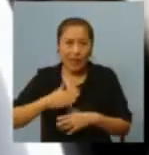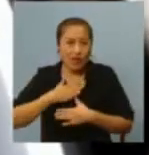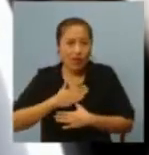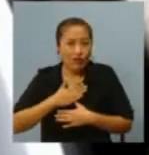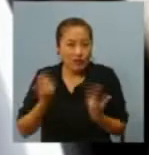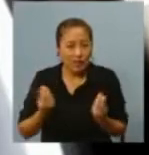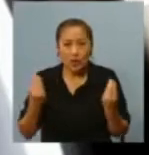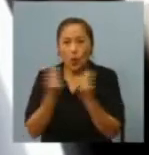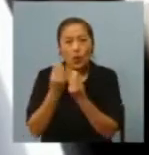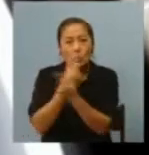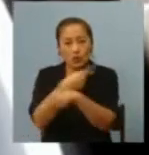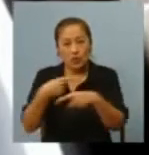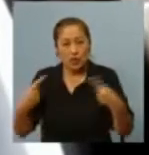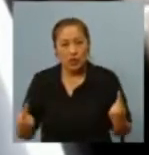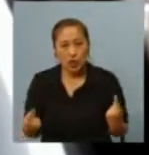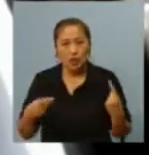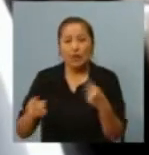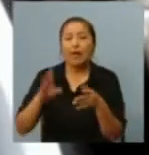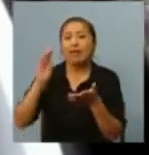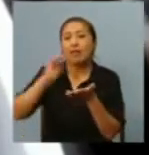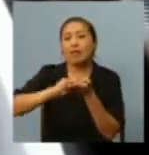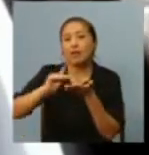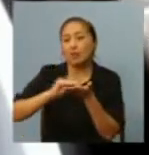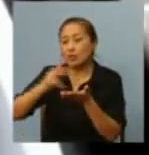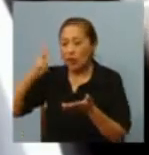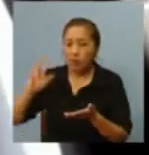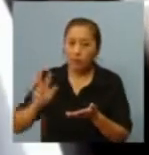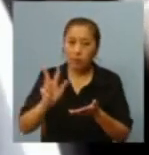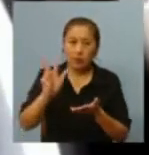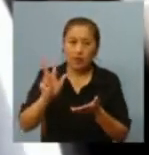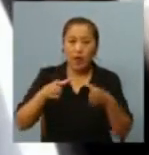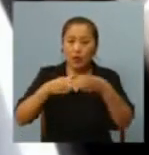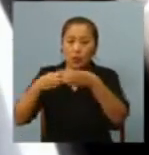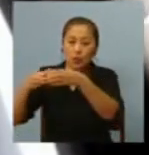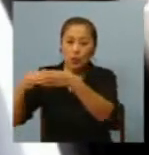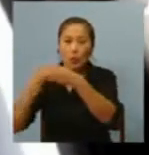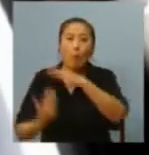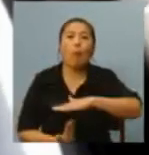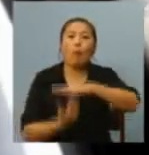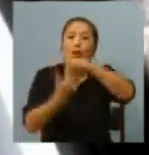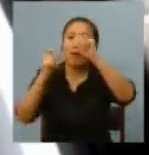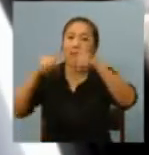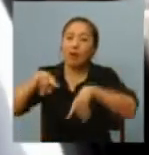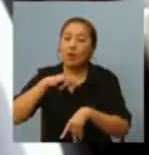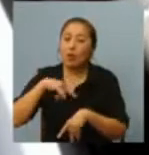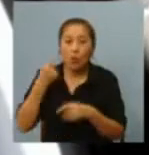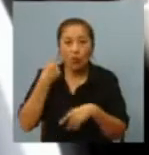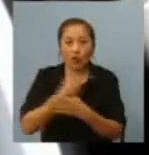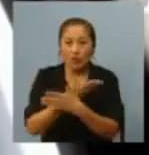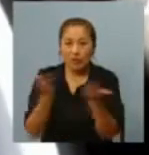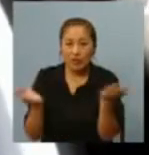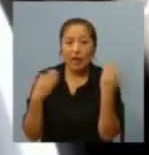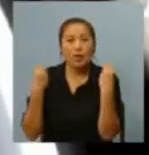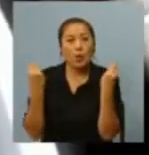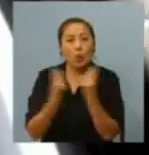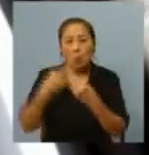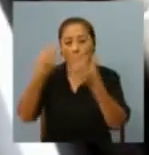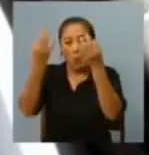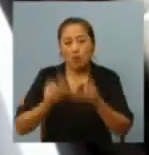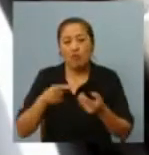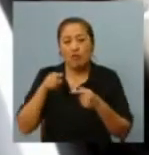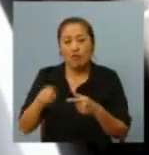mucha amplitud. Las diputadas que fueron de las tres principales fuerzas políticas de la provincia demostraron gran